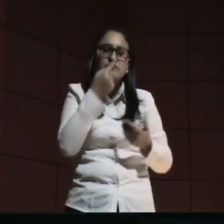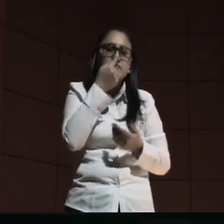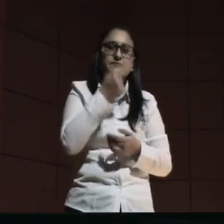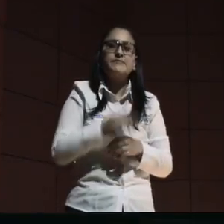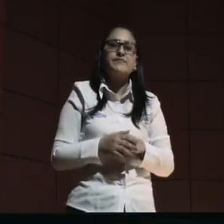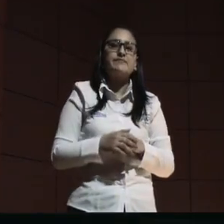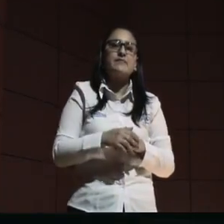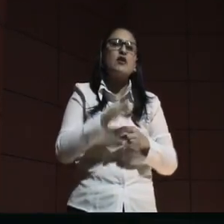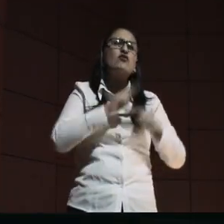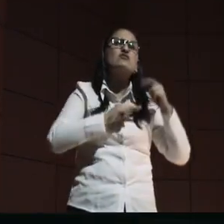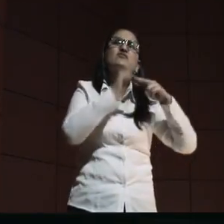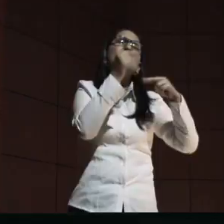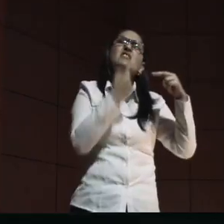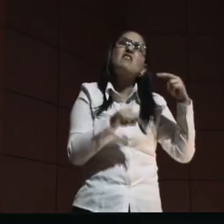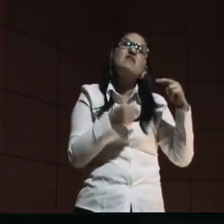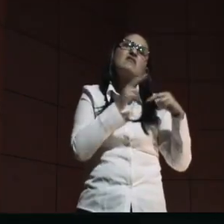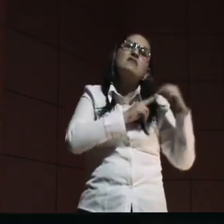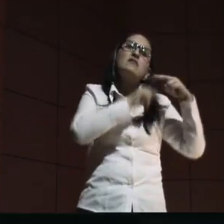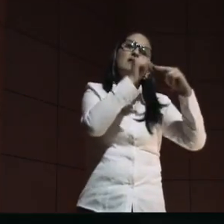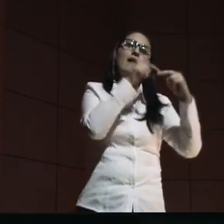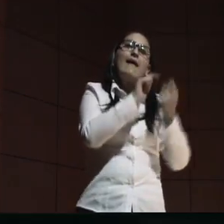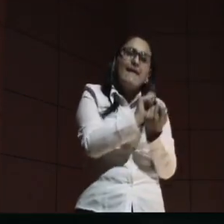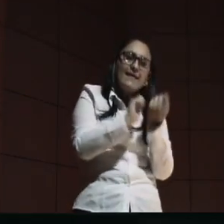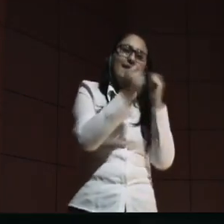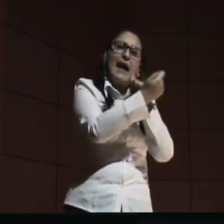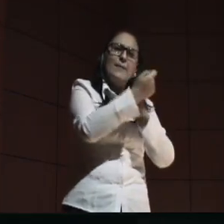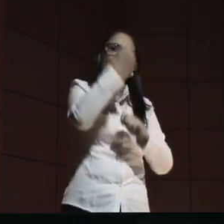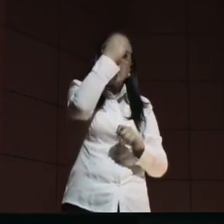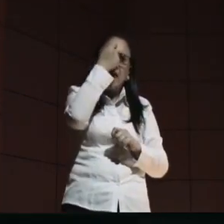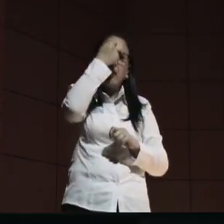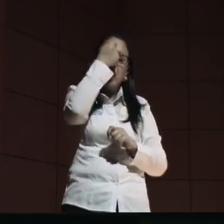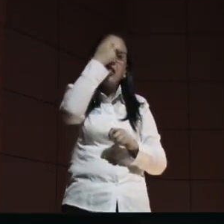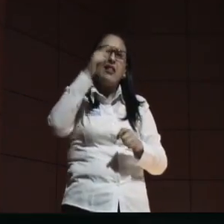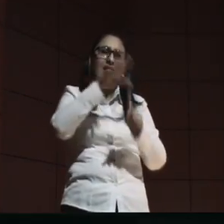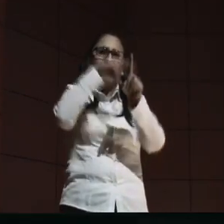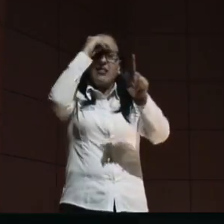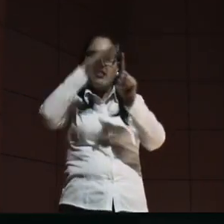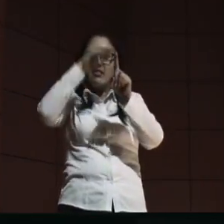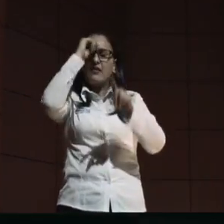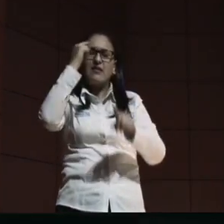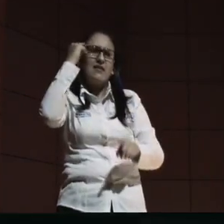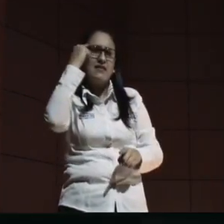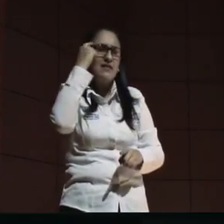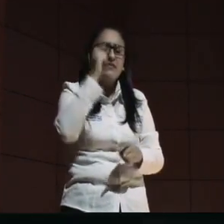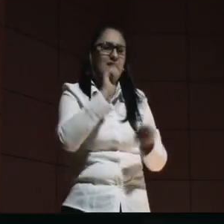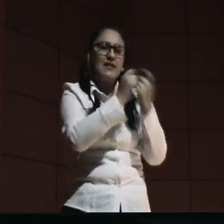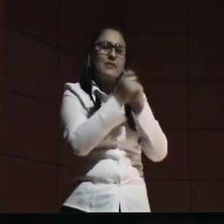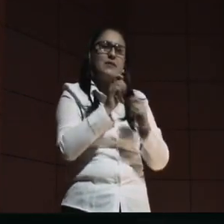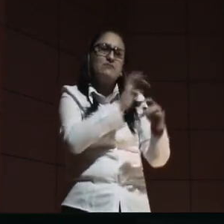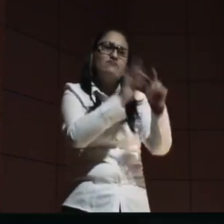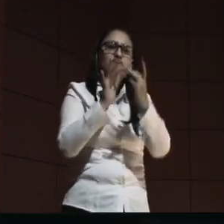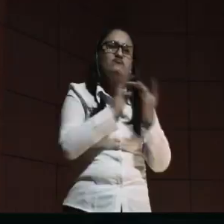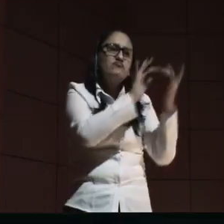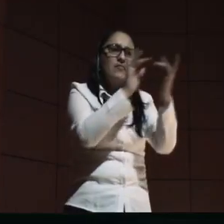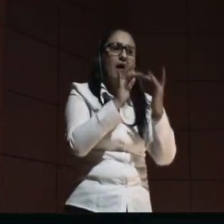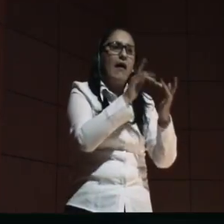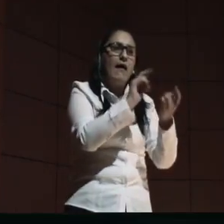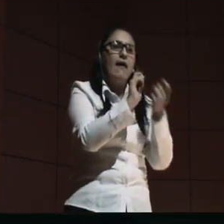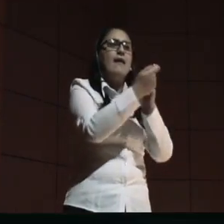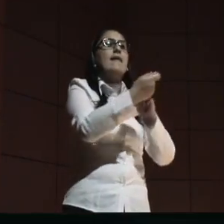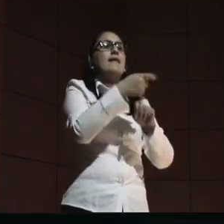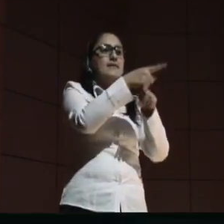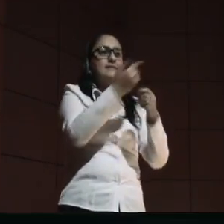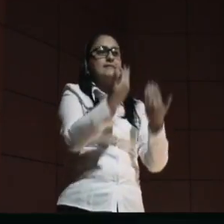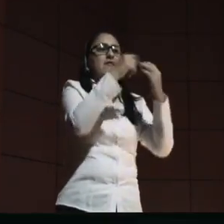¿Construir? ¿Construir qué? Un cambio de pensamiento y actuar en cada una de las personas con las que tengamos contacto para que se conviertan